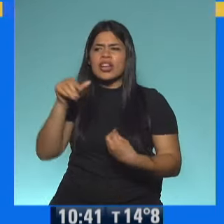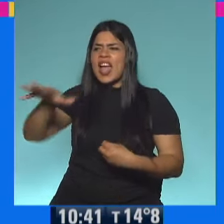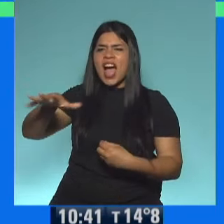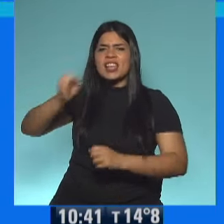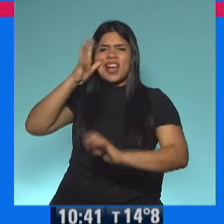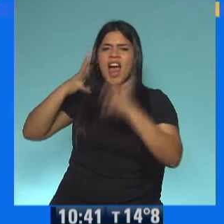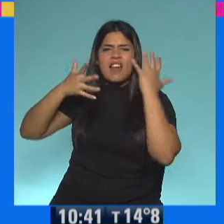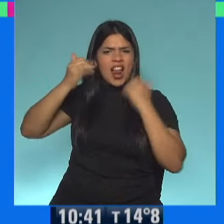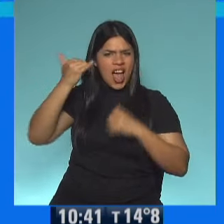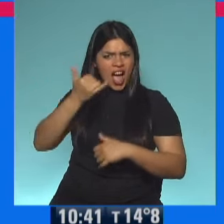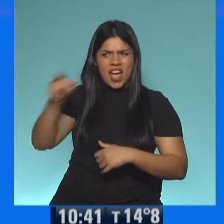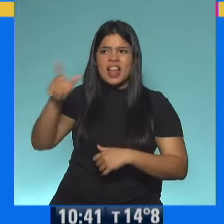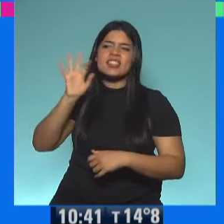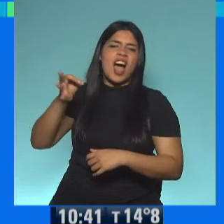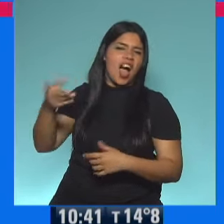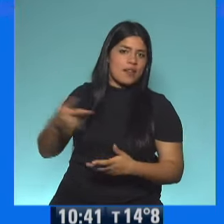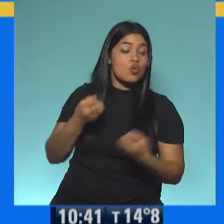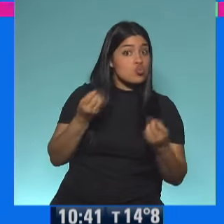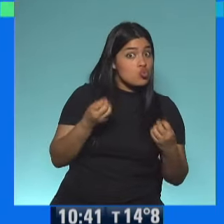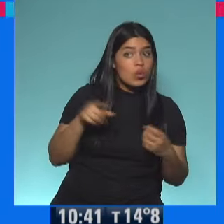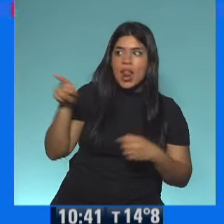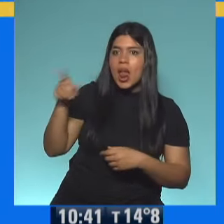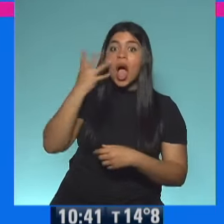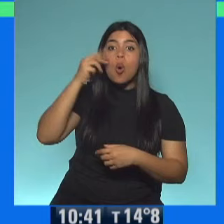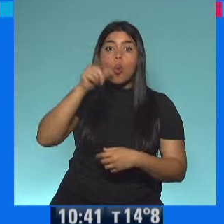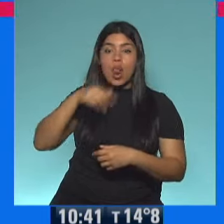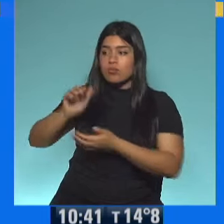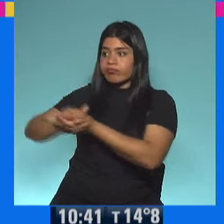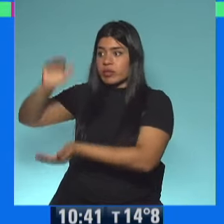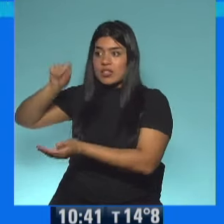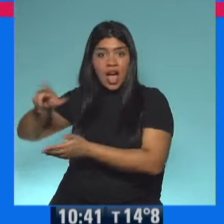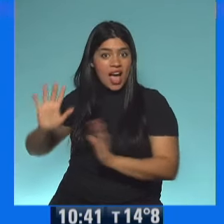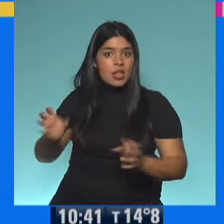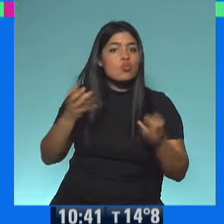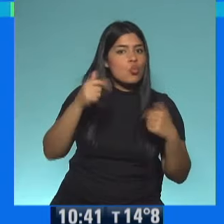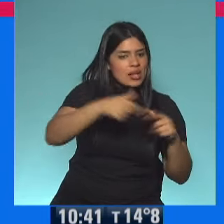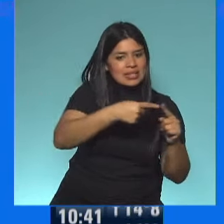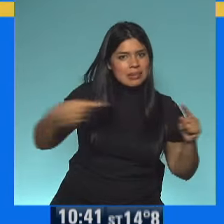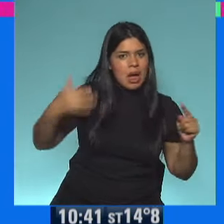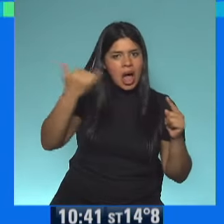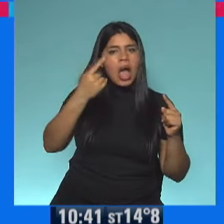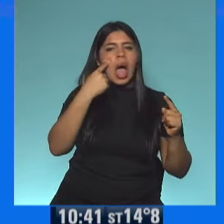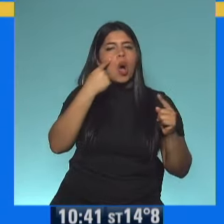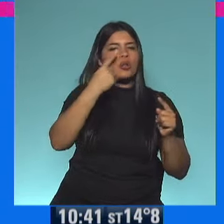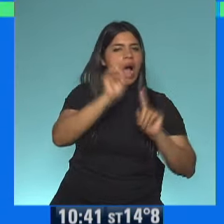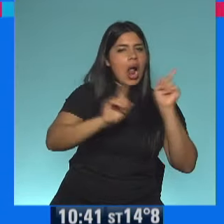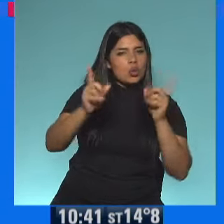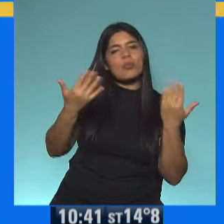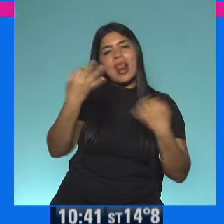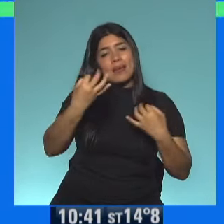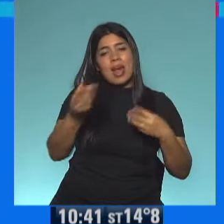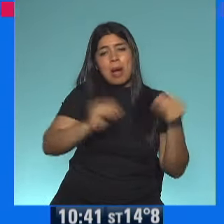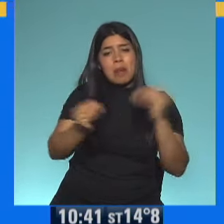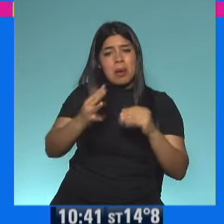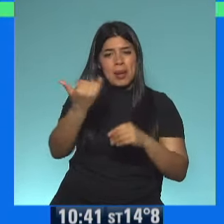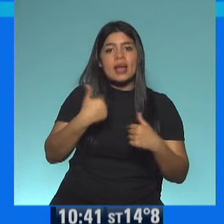otros carnavales. Ahí en Corrientes. Nosotros conocemos, en esta semana conocimos algunos, pero hay muchos más. Dice, Fabricio quiere conocer el carnaval de Lincoln.